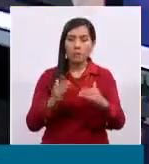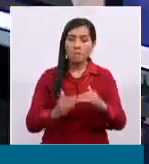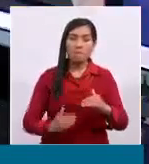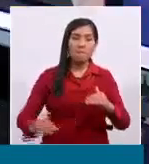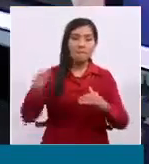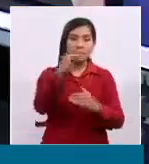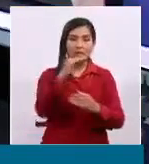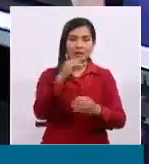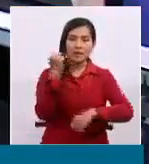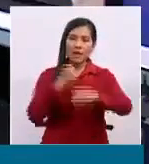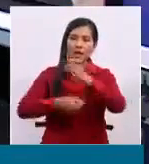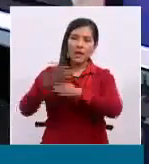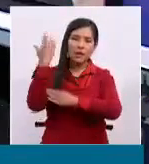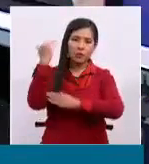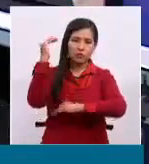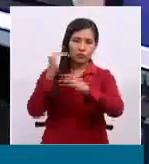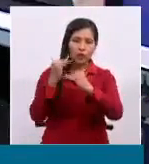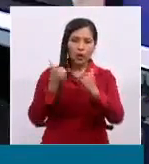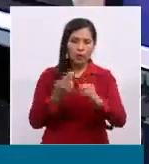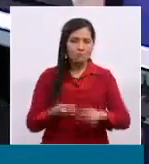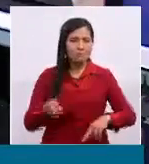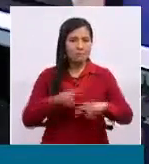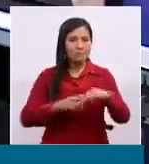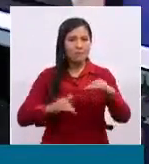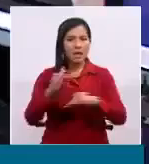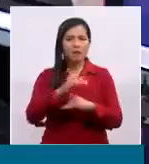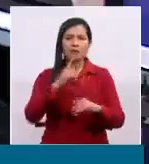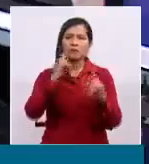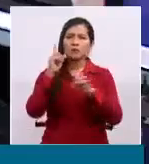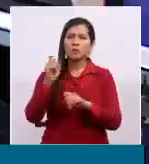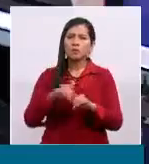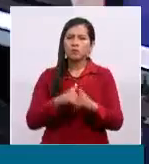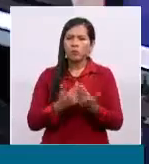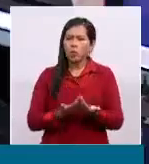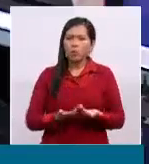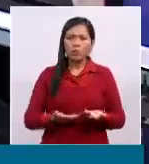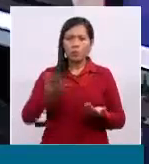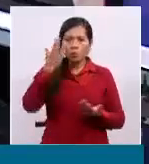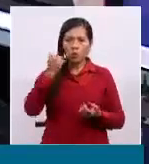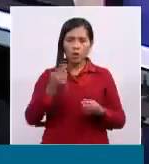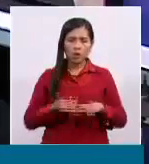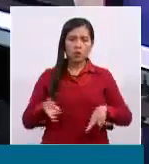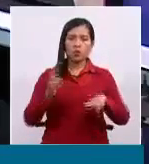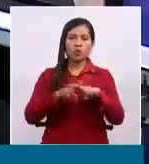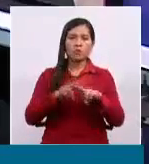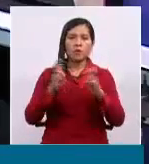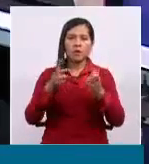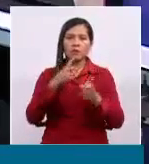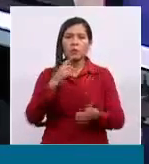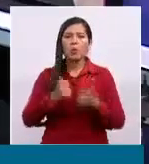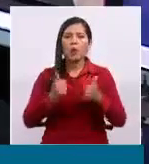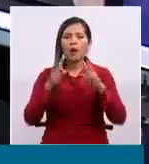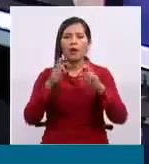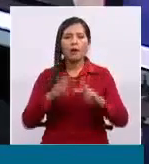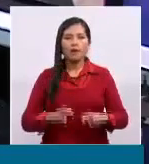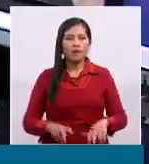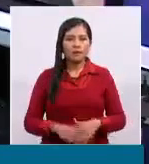de la gestión anterior. ¿Por qué se dio esto, este incremento de la recaudación, Gonzalo? ¿Cuál es el análisis?